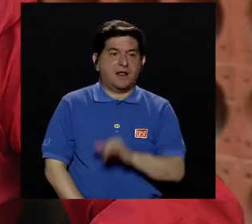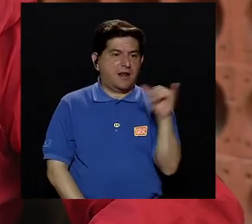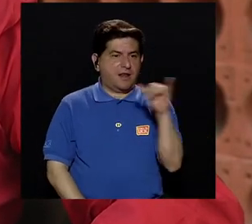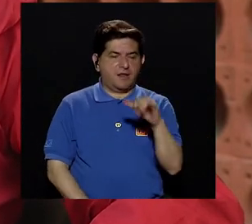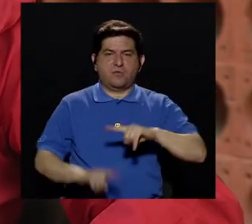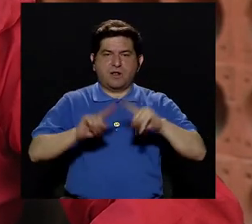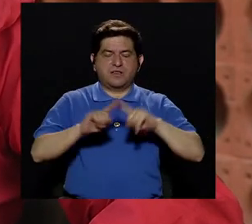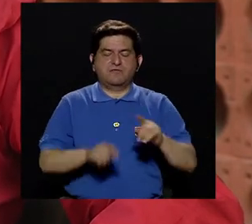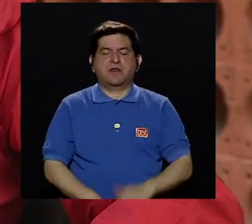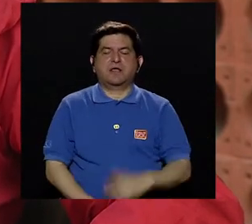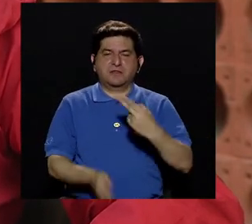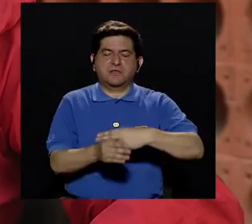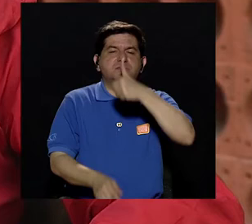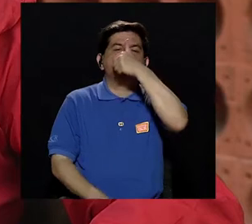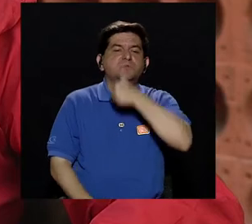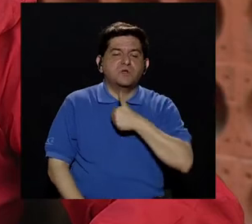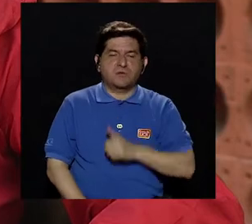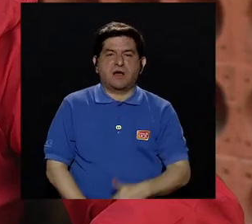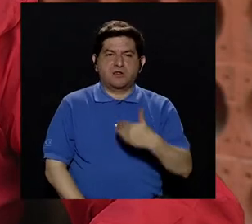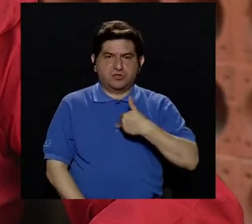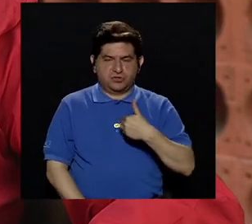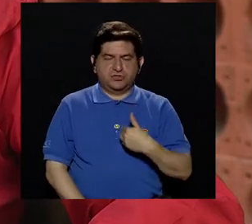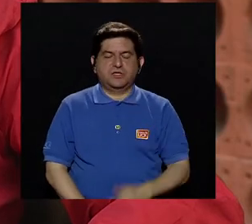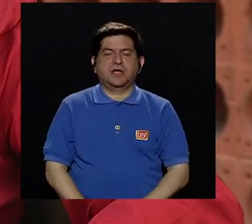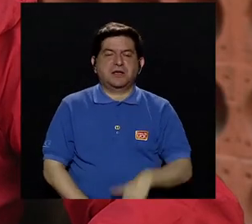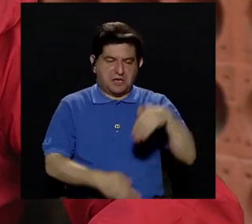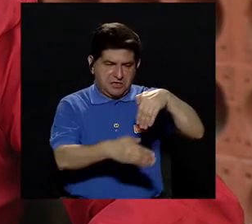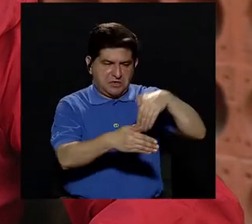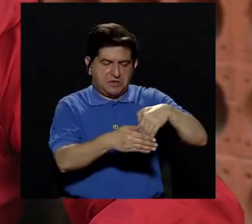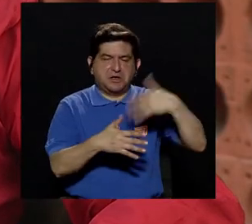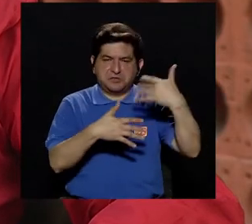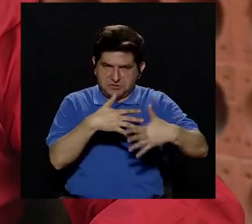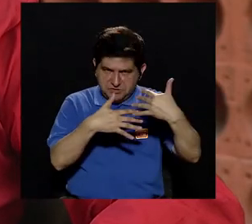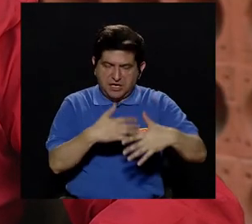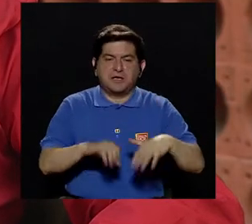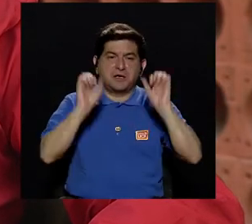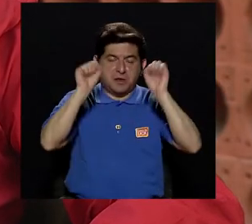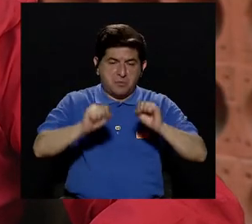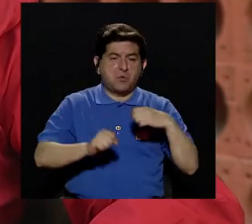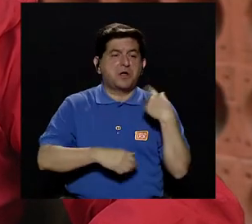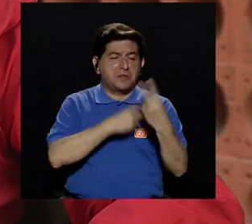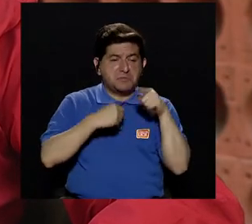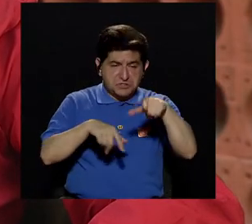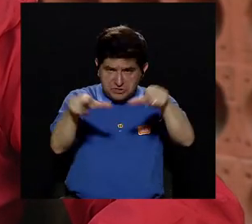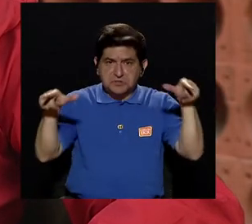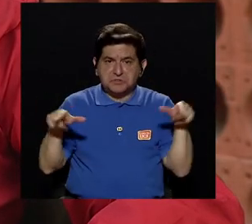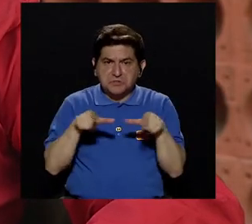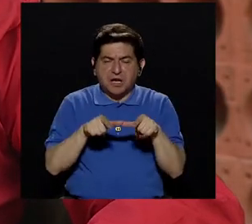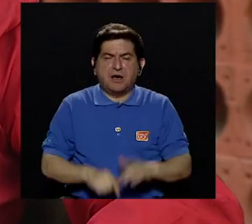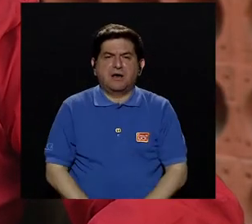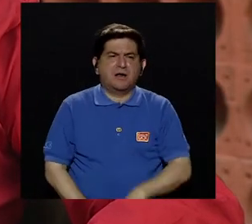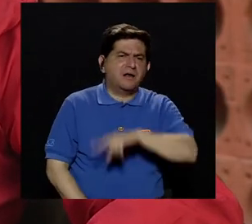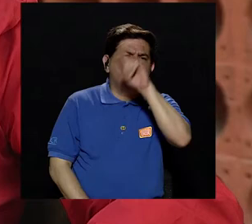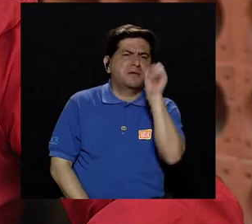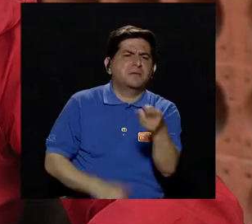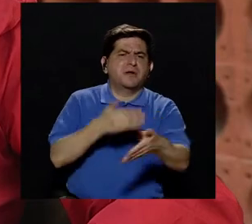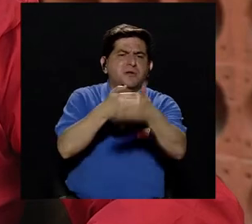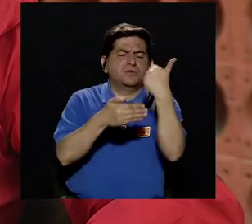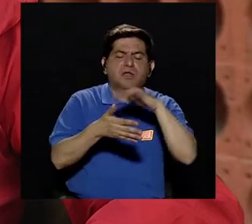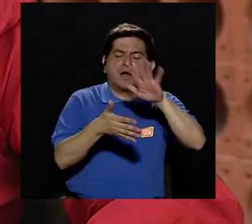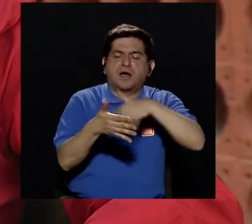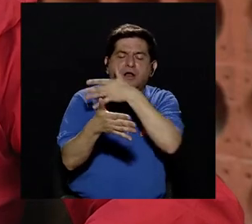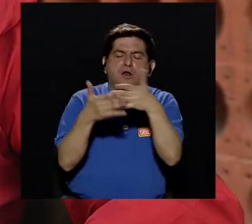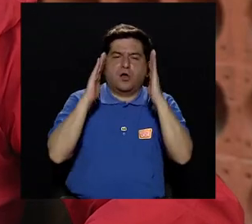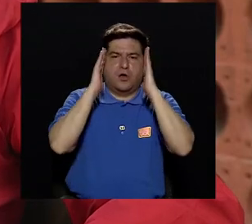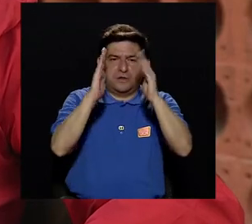y también varios centros privados, o sea, varios hospitales privados, tienen sus bancos de sangre. Entonces la persona puede visitar esos bancos de sangre consultando previamente